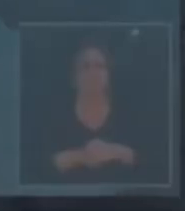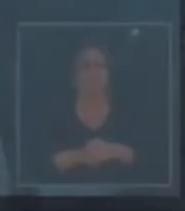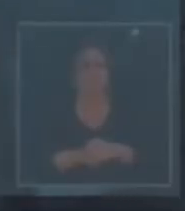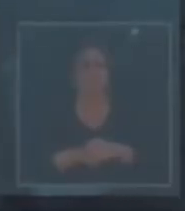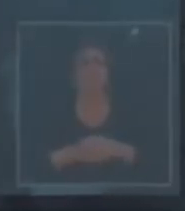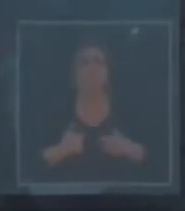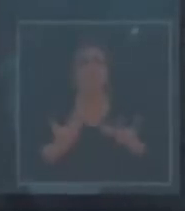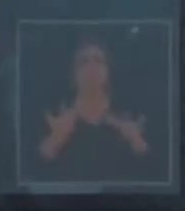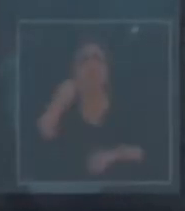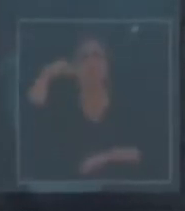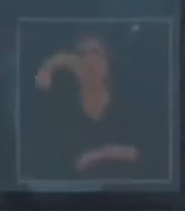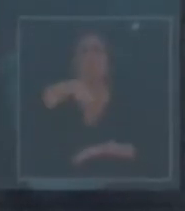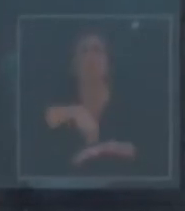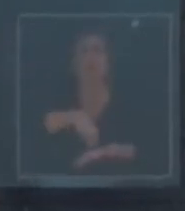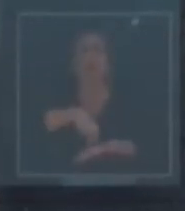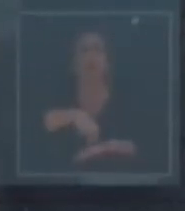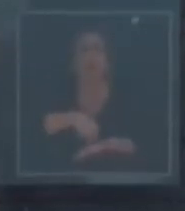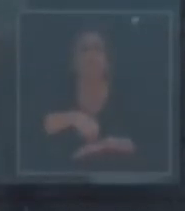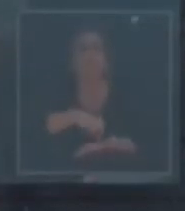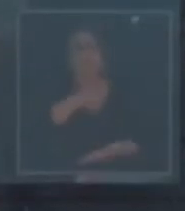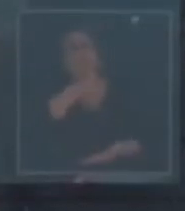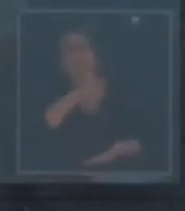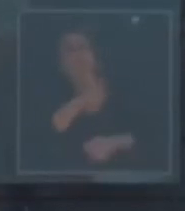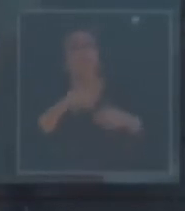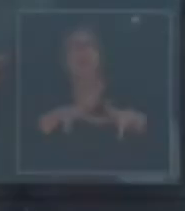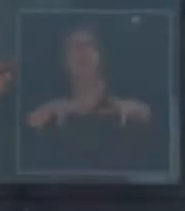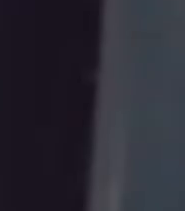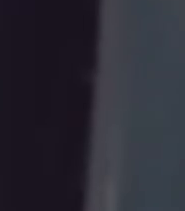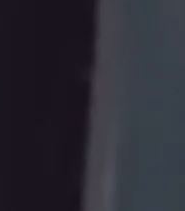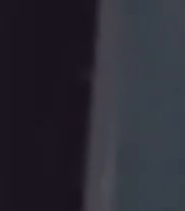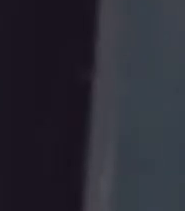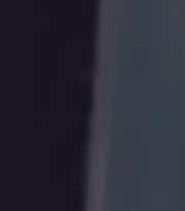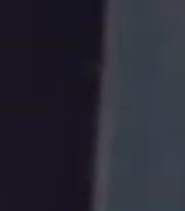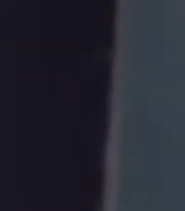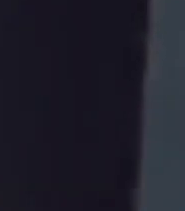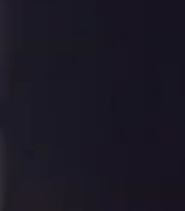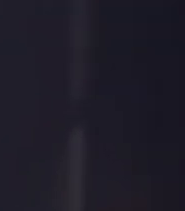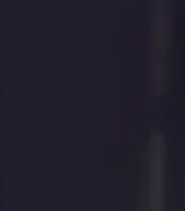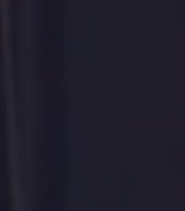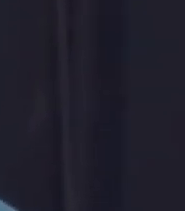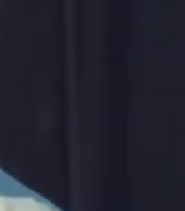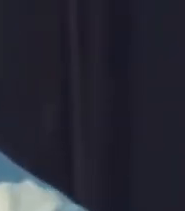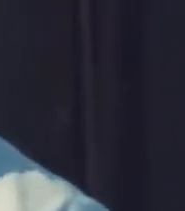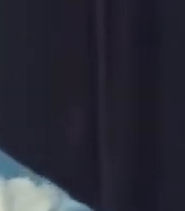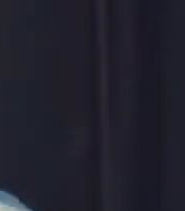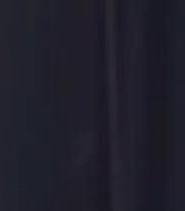Yo hoy me paré acá para asumir un compromiso. Yo me